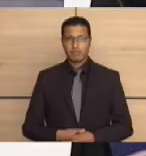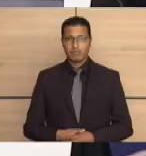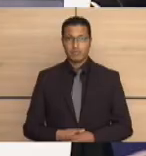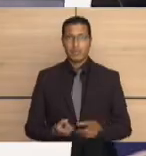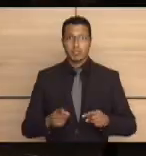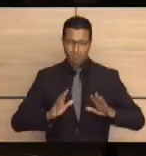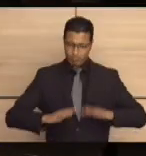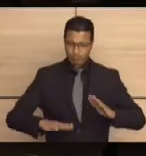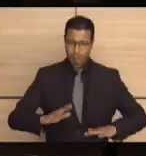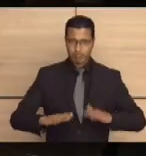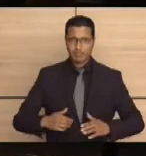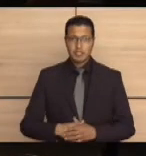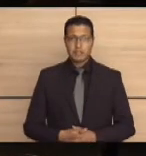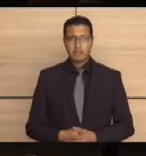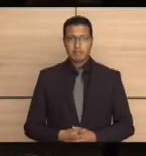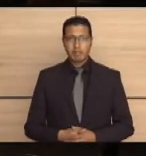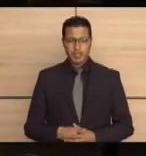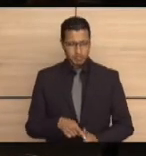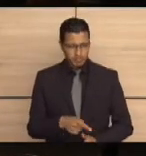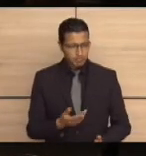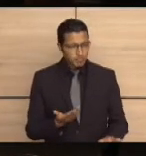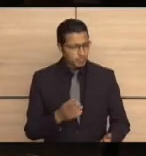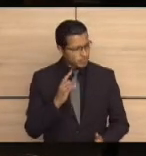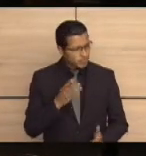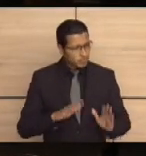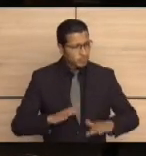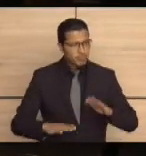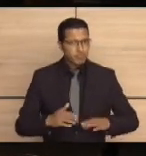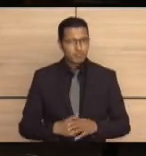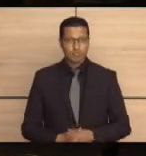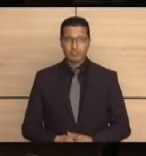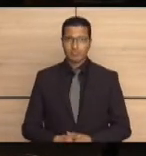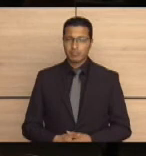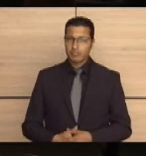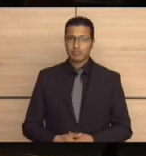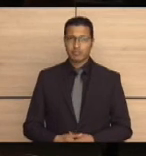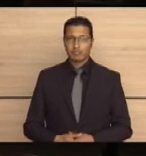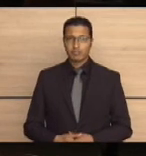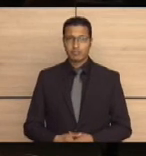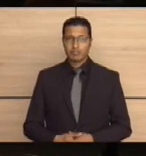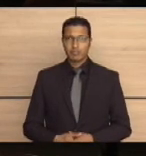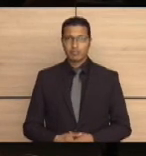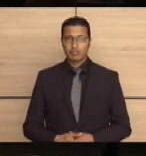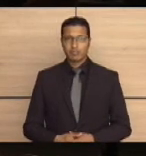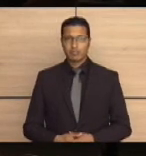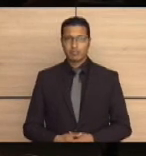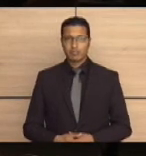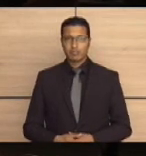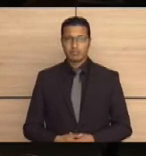los tambores? Dame un toque de tambor allí si puedes. Está volteando el sombrero